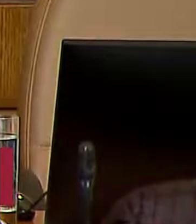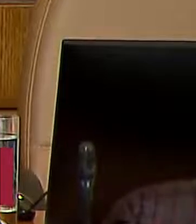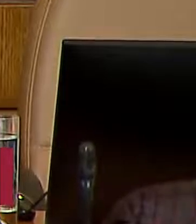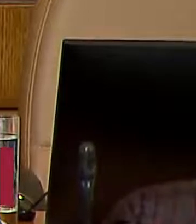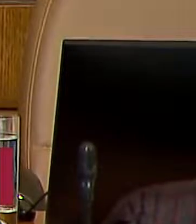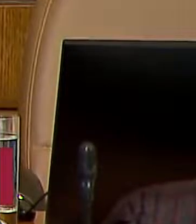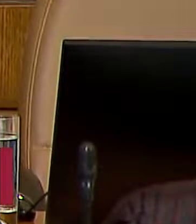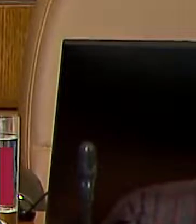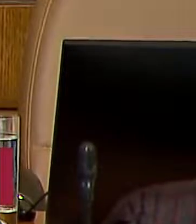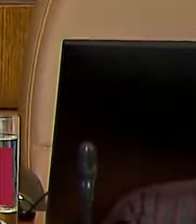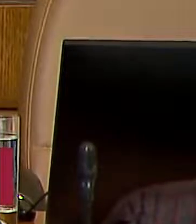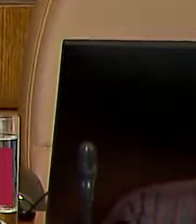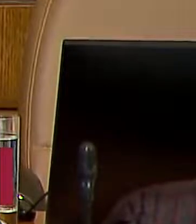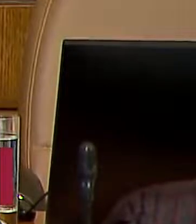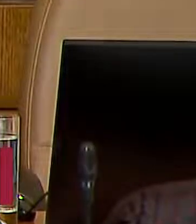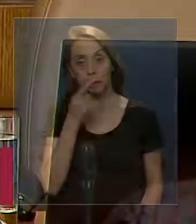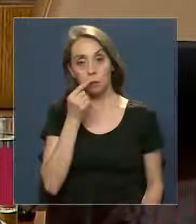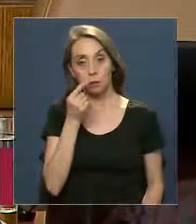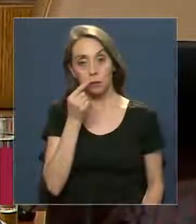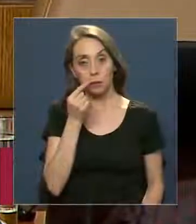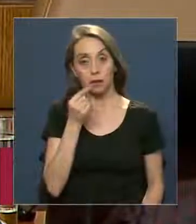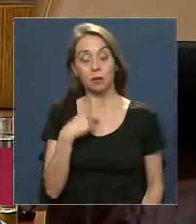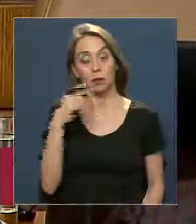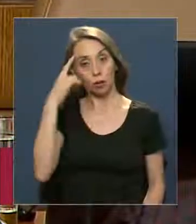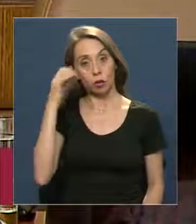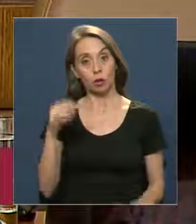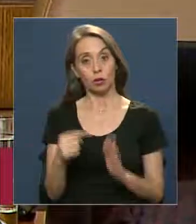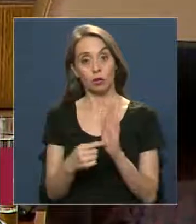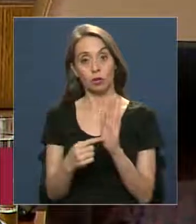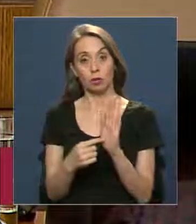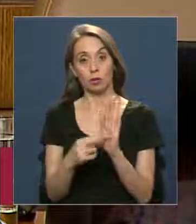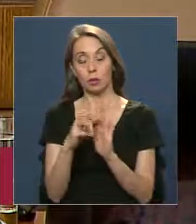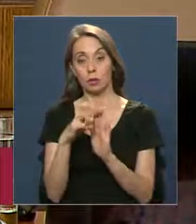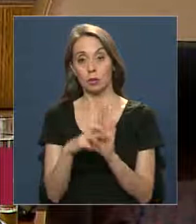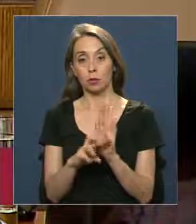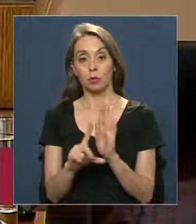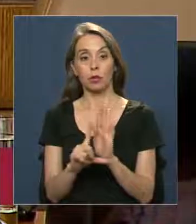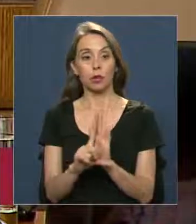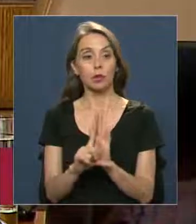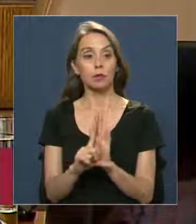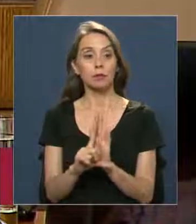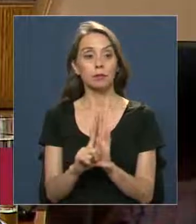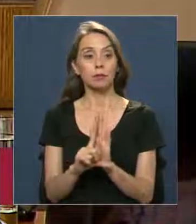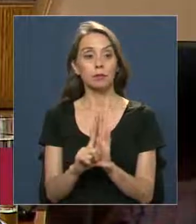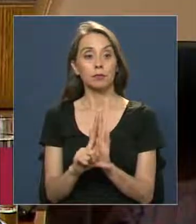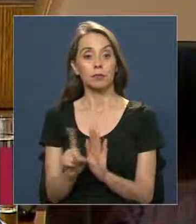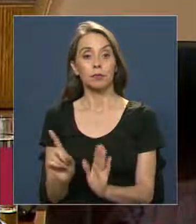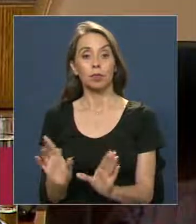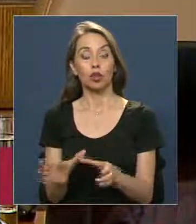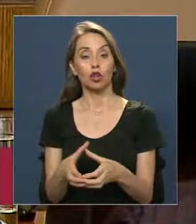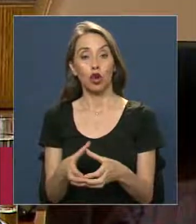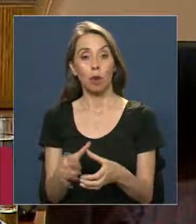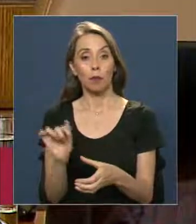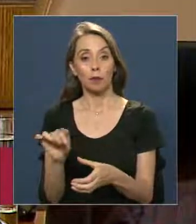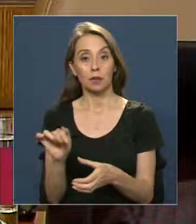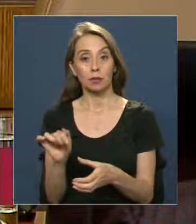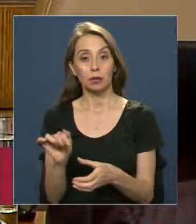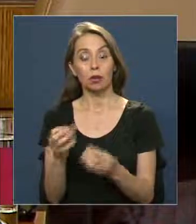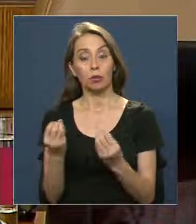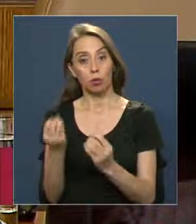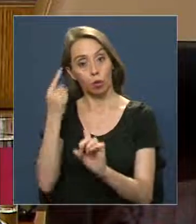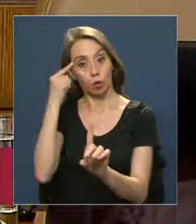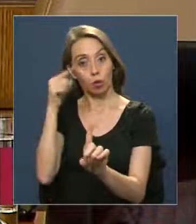Gracias, presidente. Creo que esta ley tuvo en la comisión también un buen